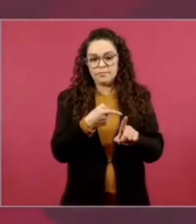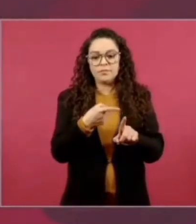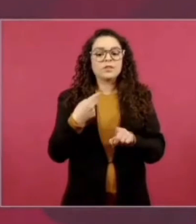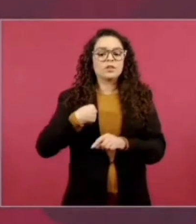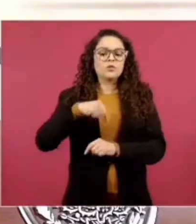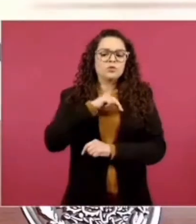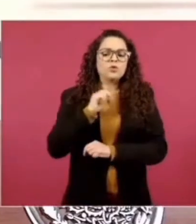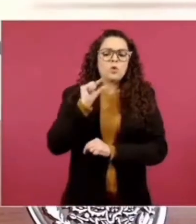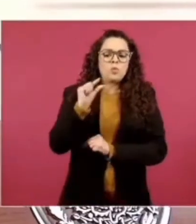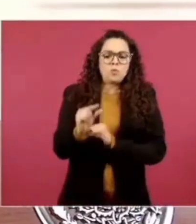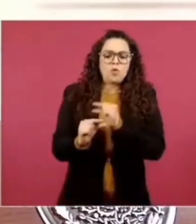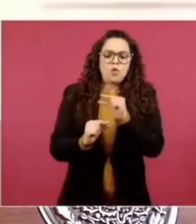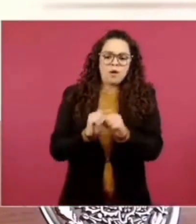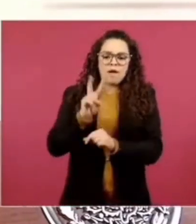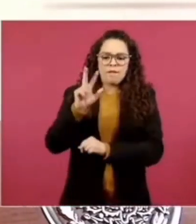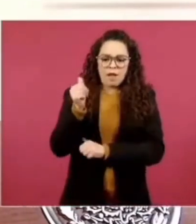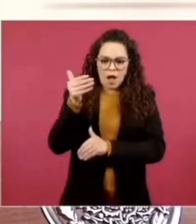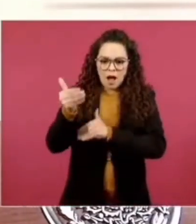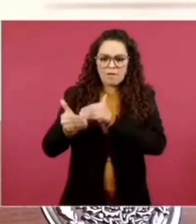pero falta.